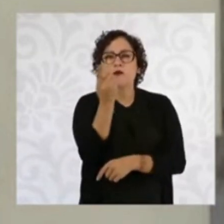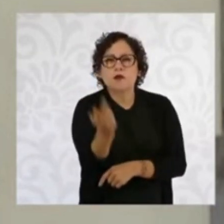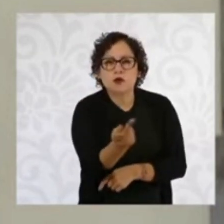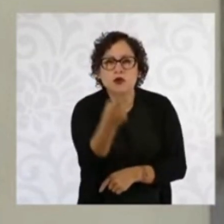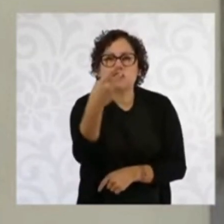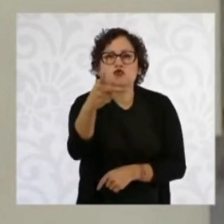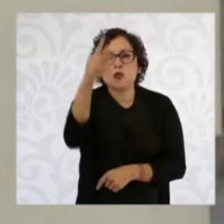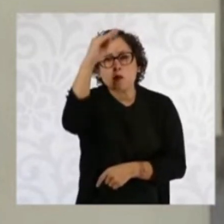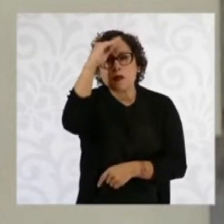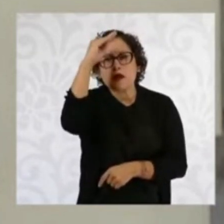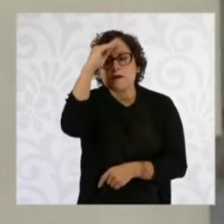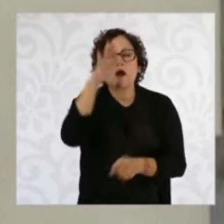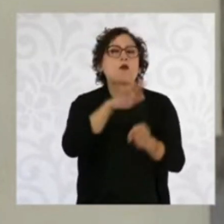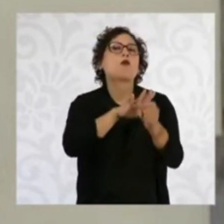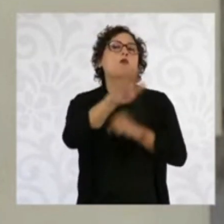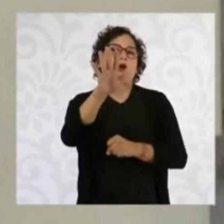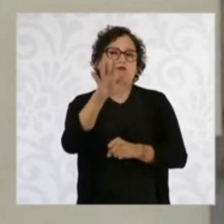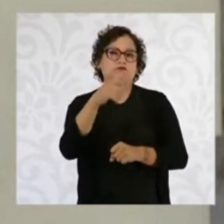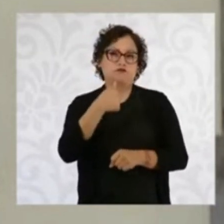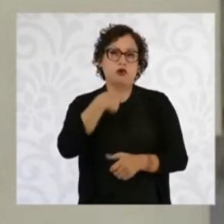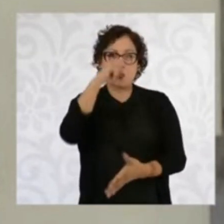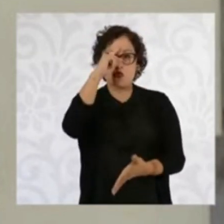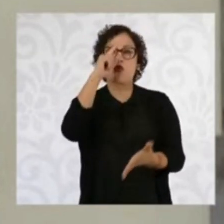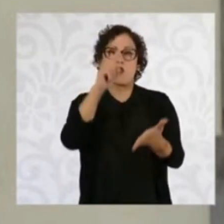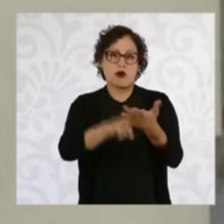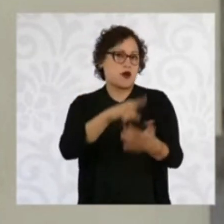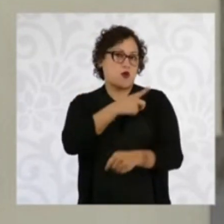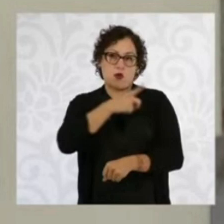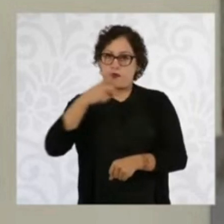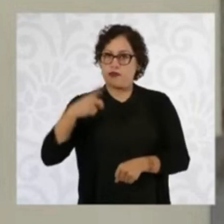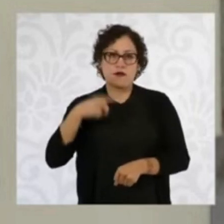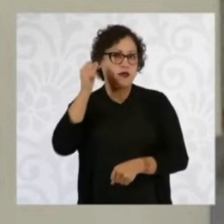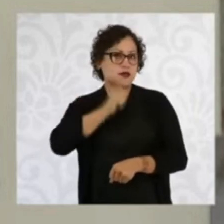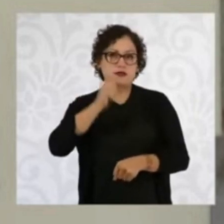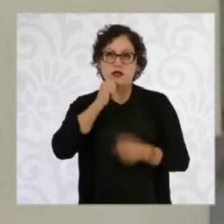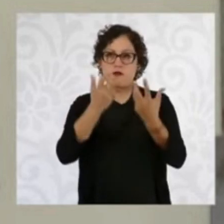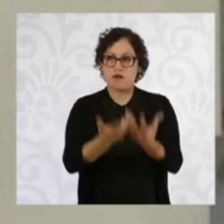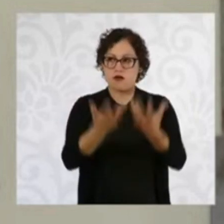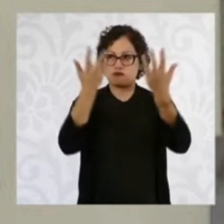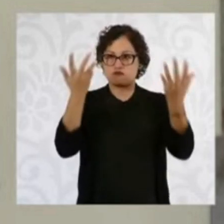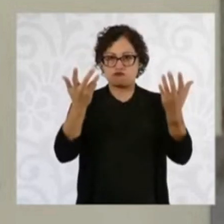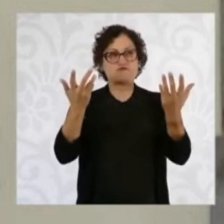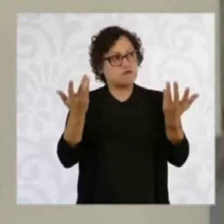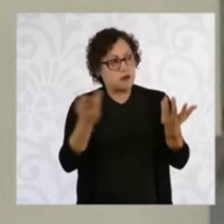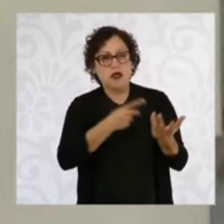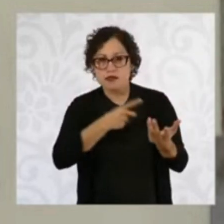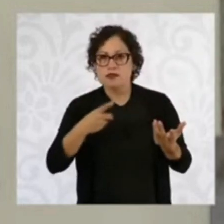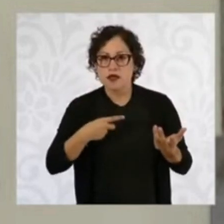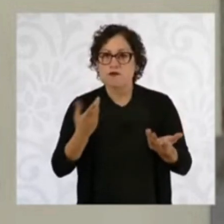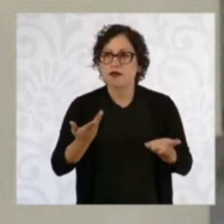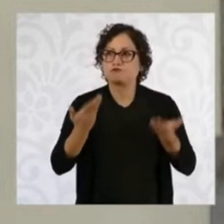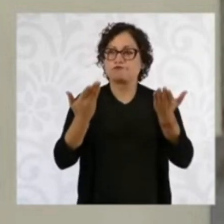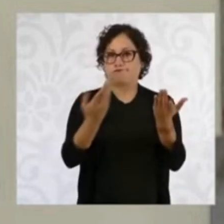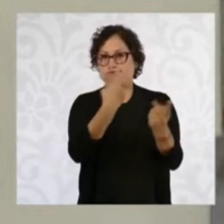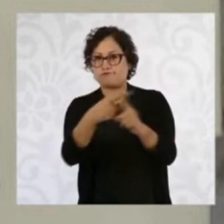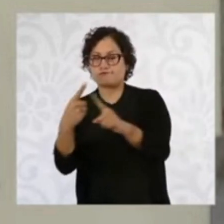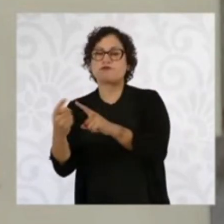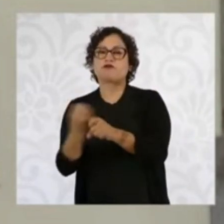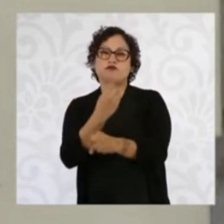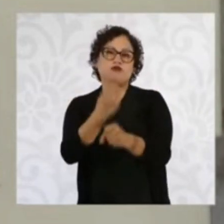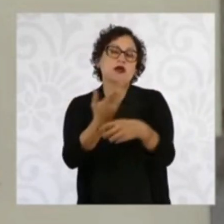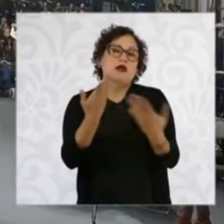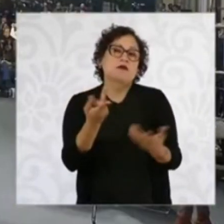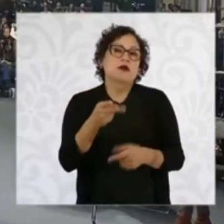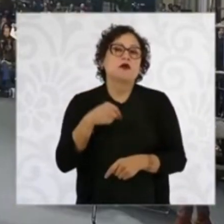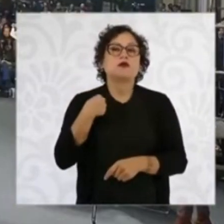que la oposición debe existir en todo proyecto, en todo gobierno, pero ¿qué tipo de oposición? Es la pregunta y con esa termino mi intervención.